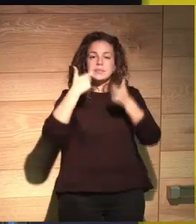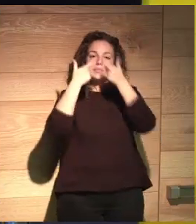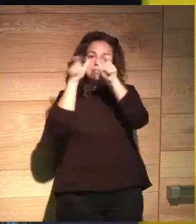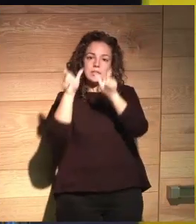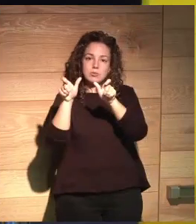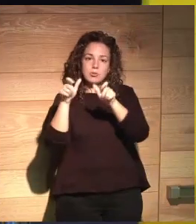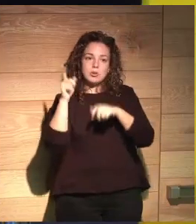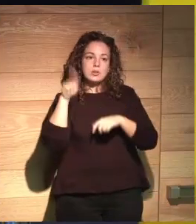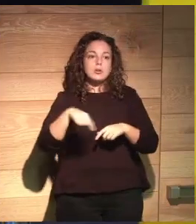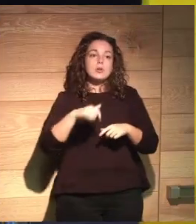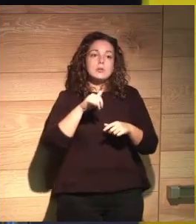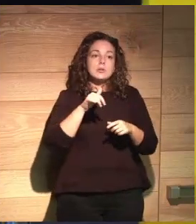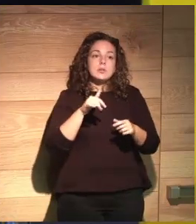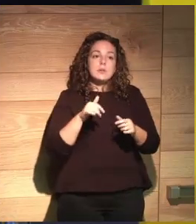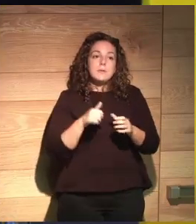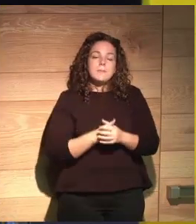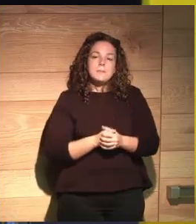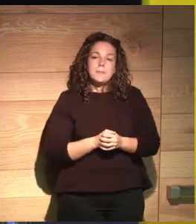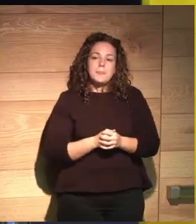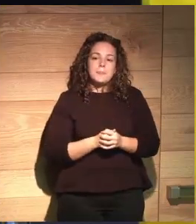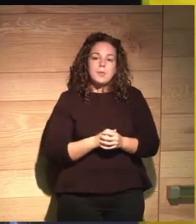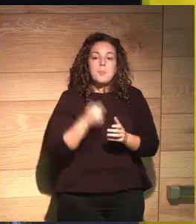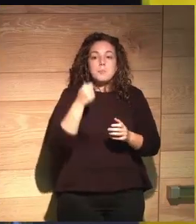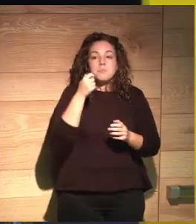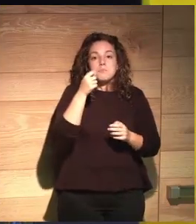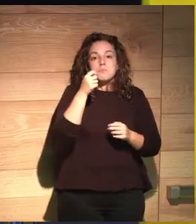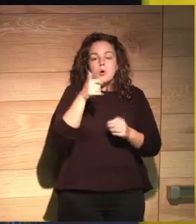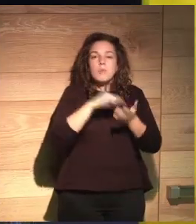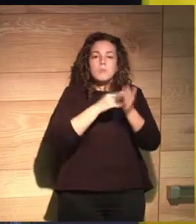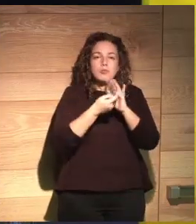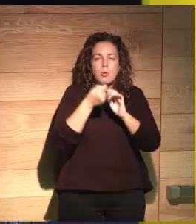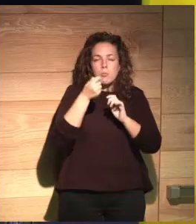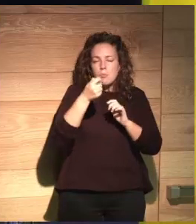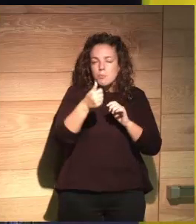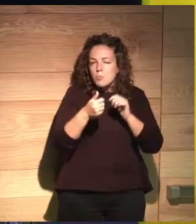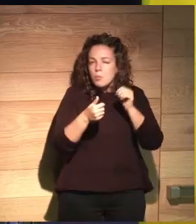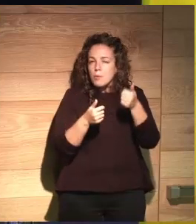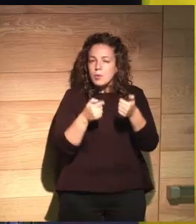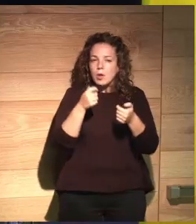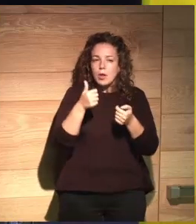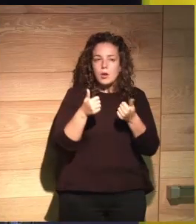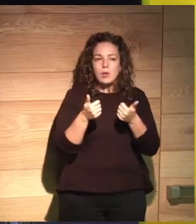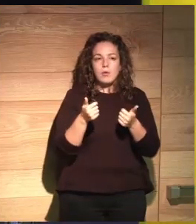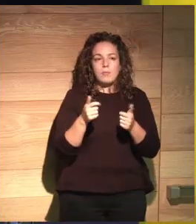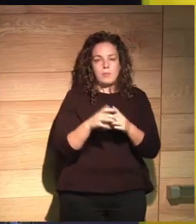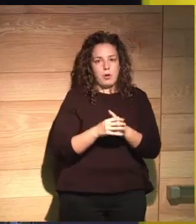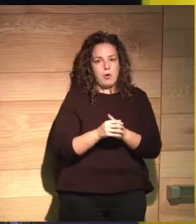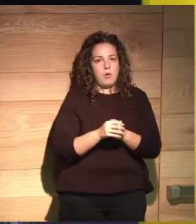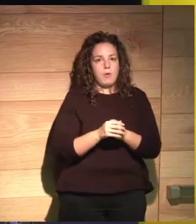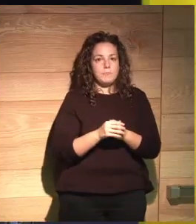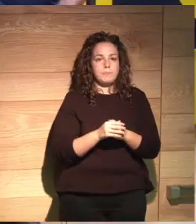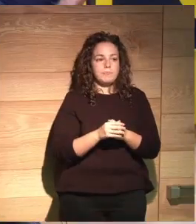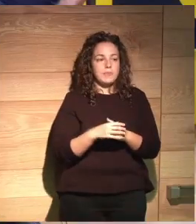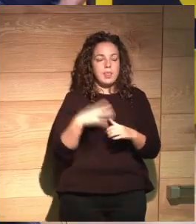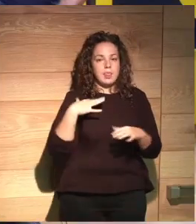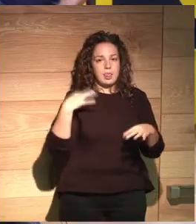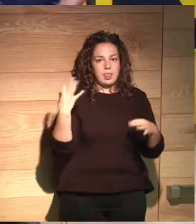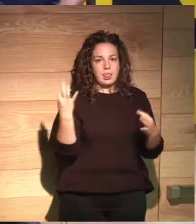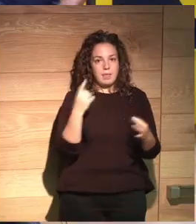estos son todavía pocos los proyectos pero digamos también es remarcable es lo que está a su lado